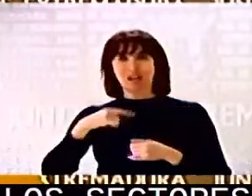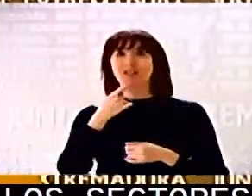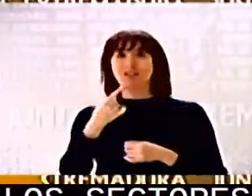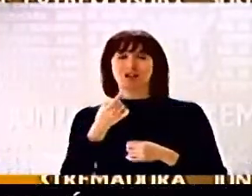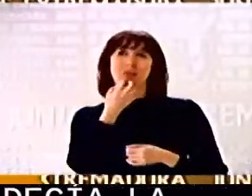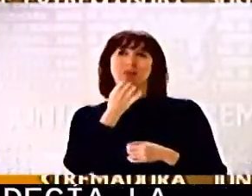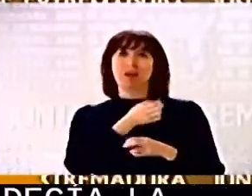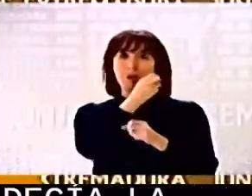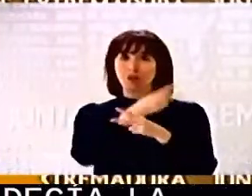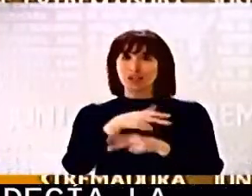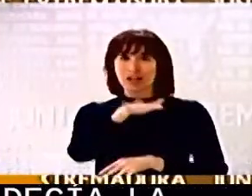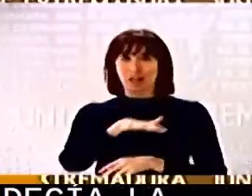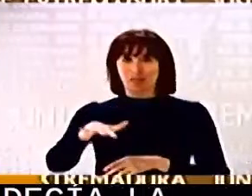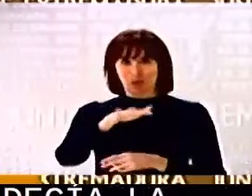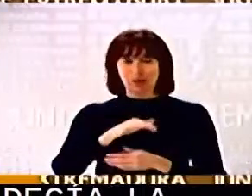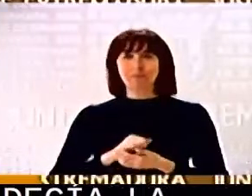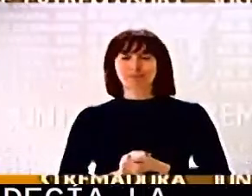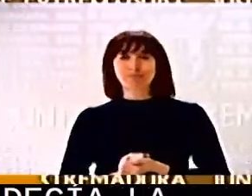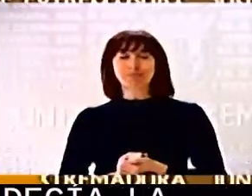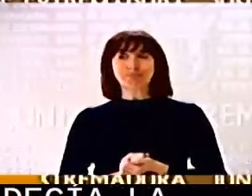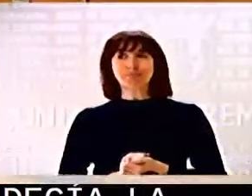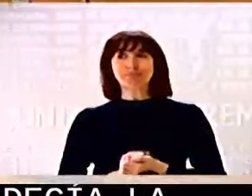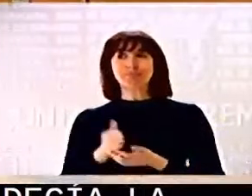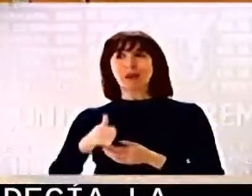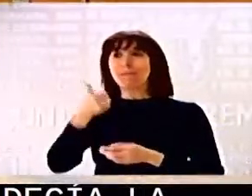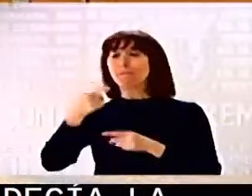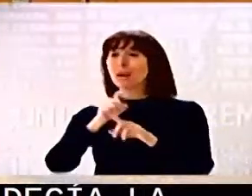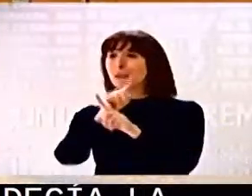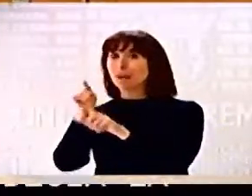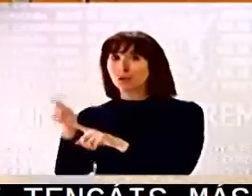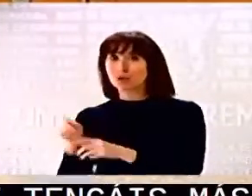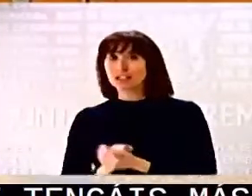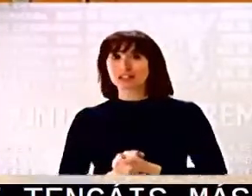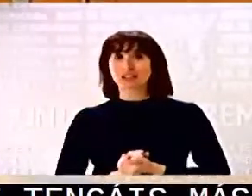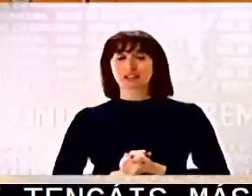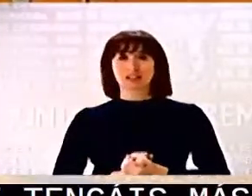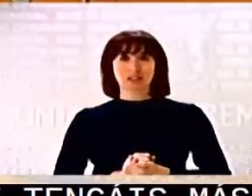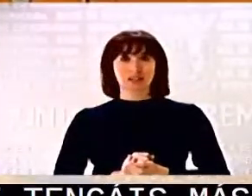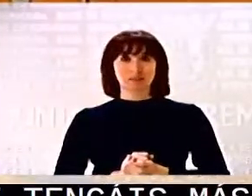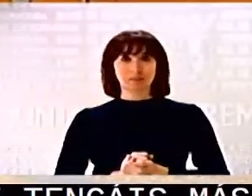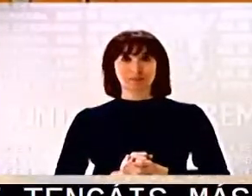hostelería de la región. Más cocinas que tengáis por ahí. ¿Más preguntas?